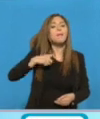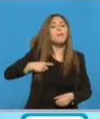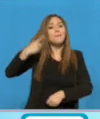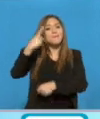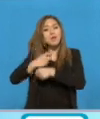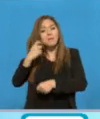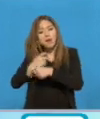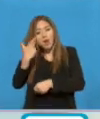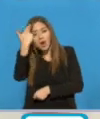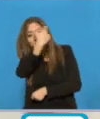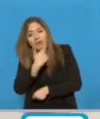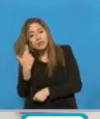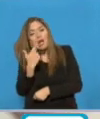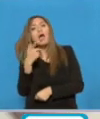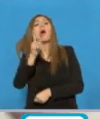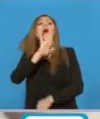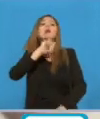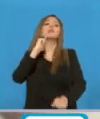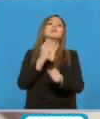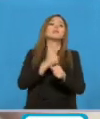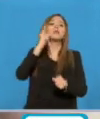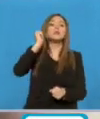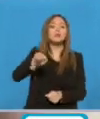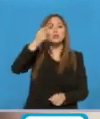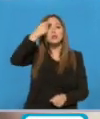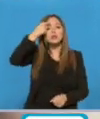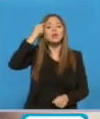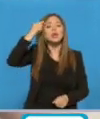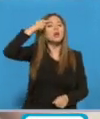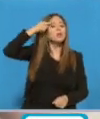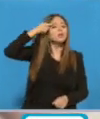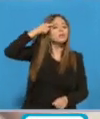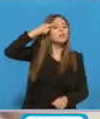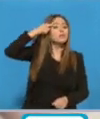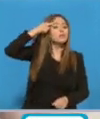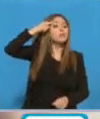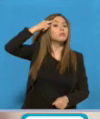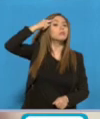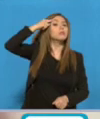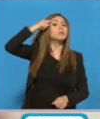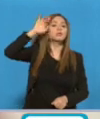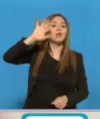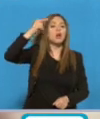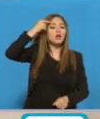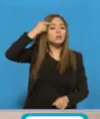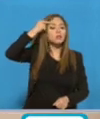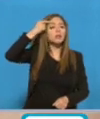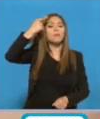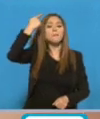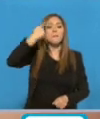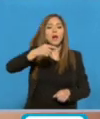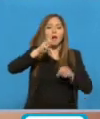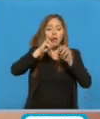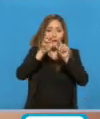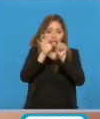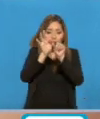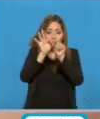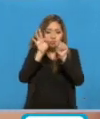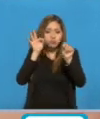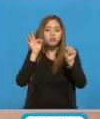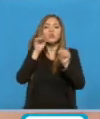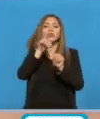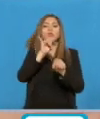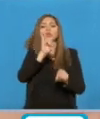primero el levantamiento y ya en base al resultado final del levantamiento se hacen las mediciones para ver si necesitamos